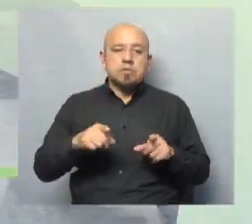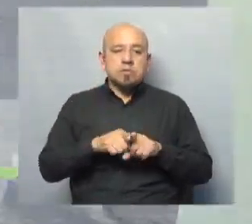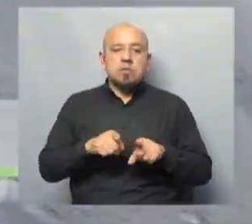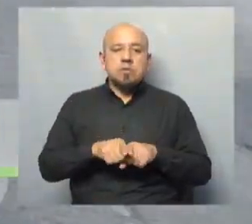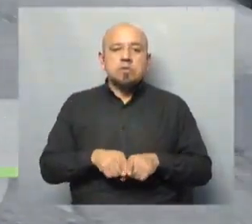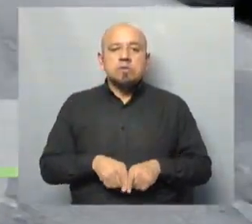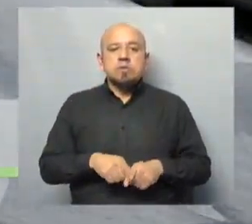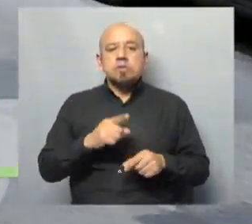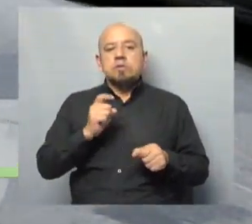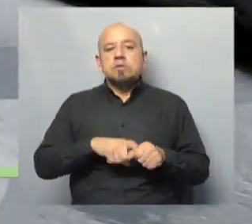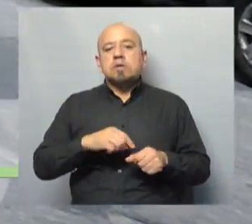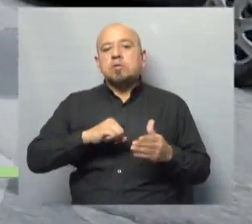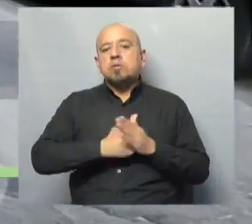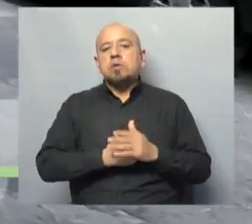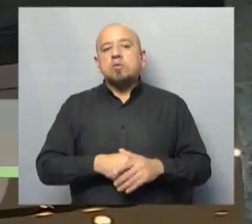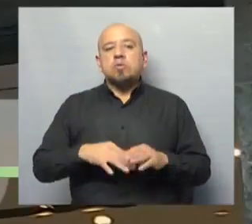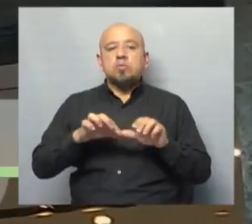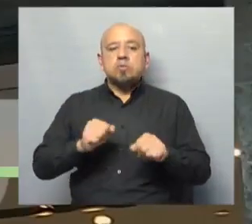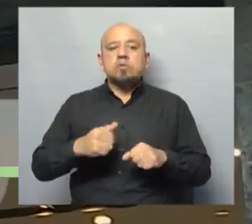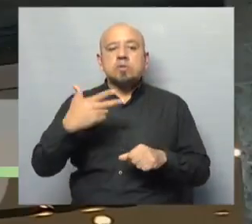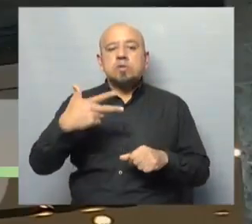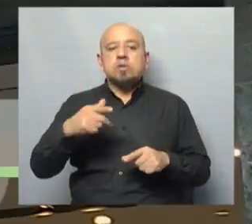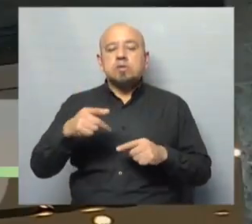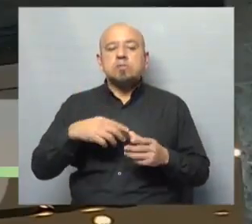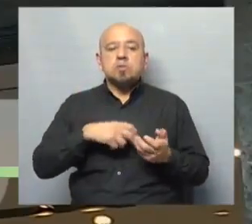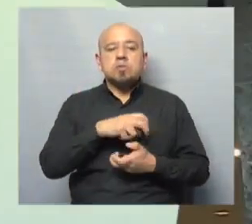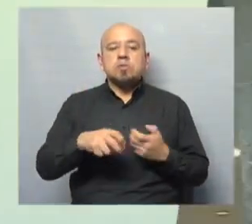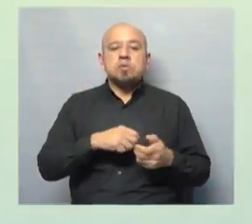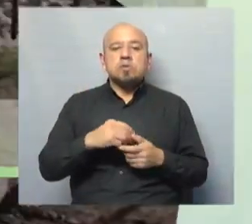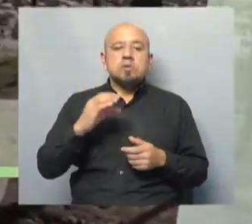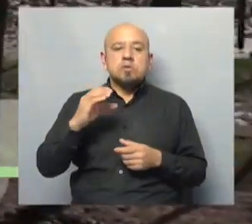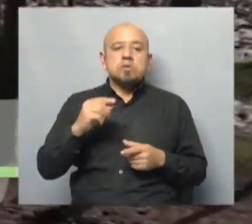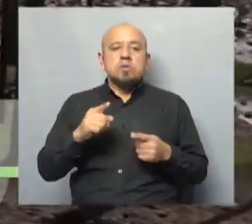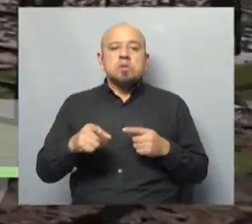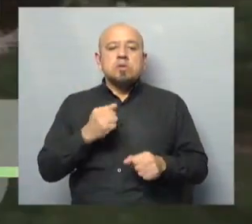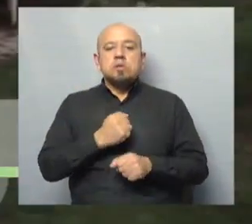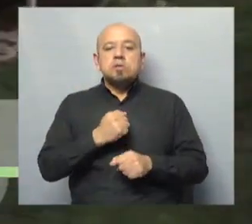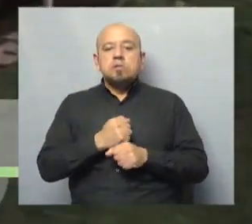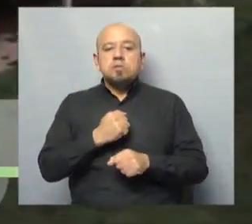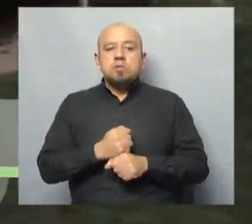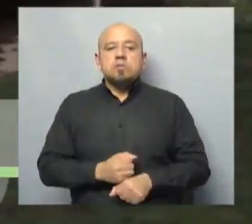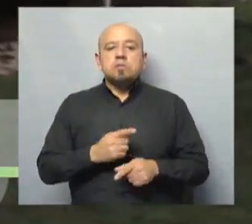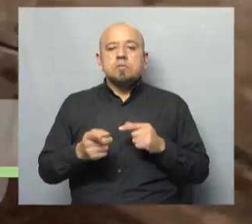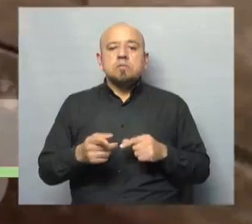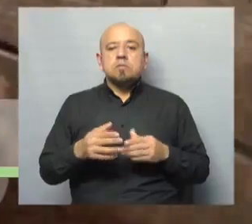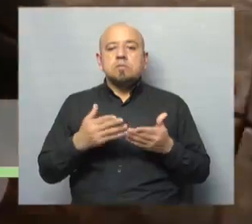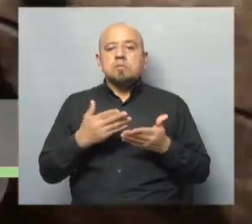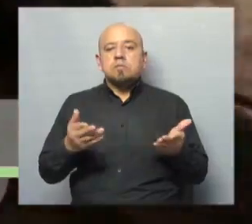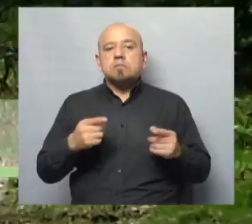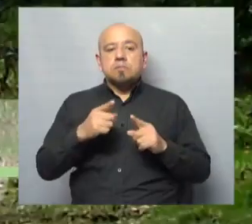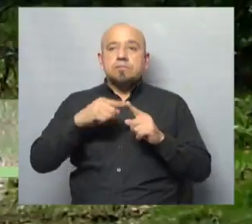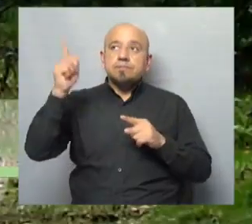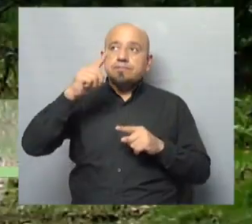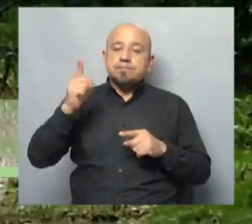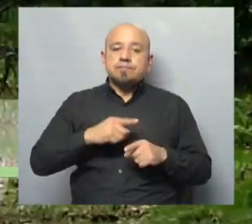el sindicato bancario ocupó el banco heritage por el conflicto en citibank un trabajador rural fallecido por caída de un rayo en